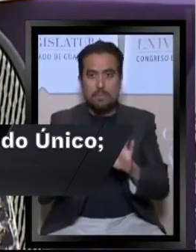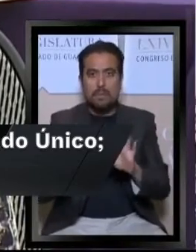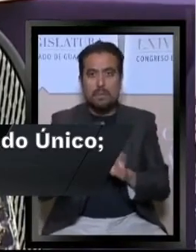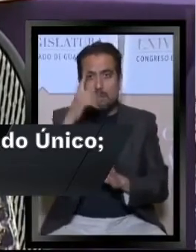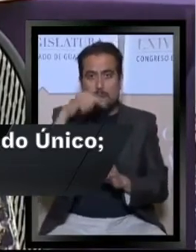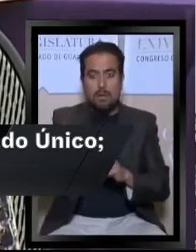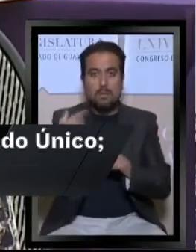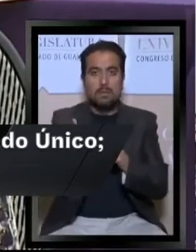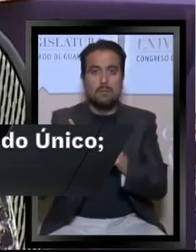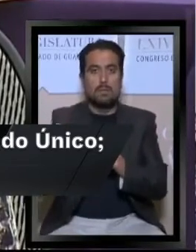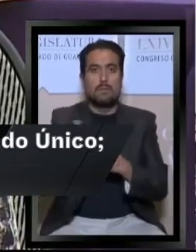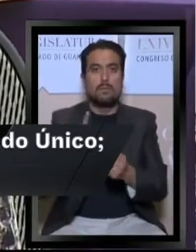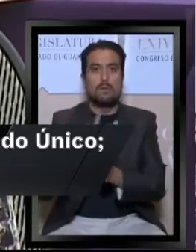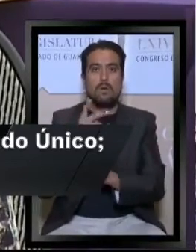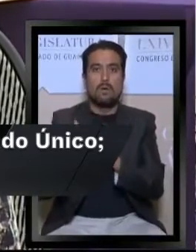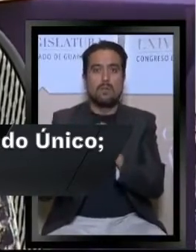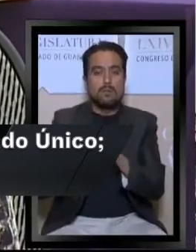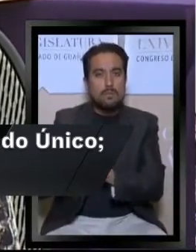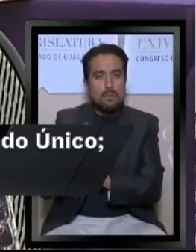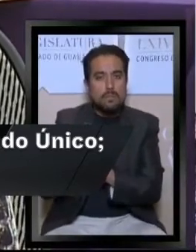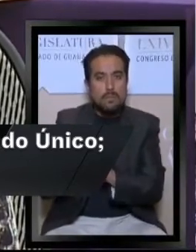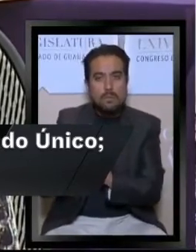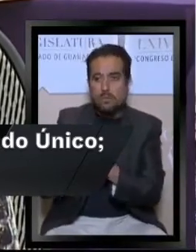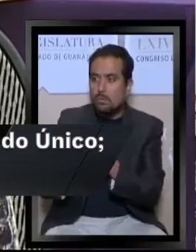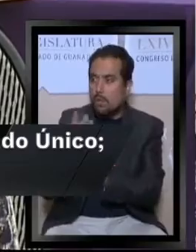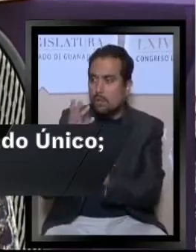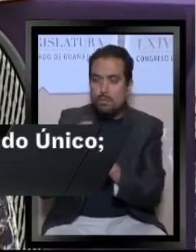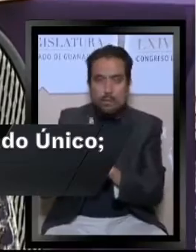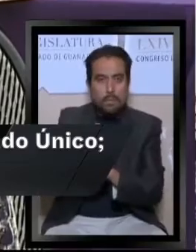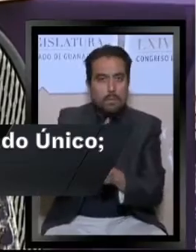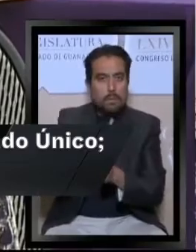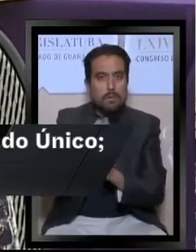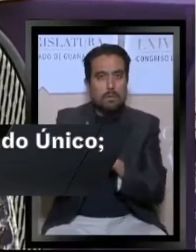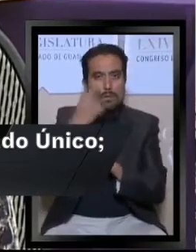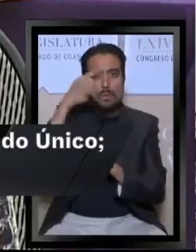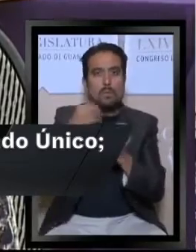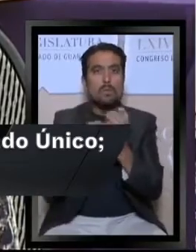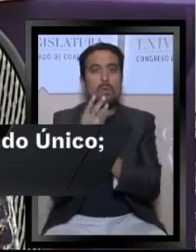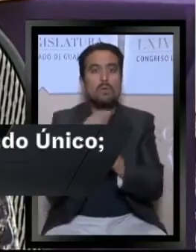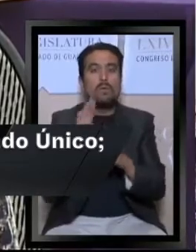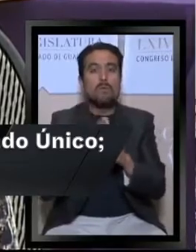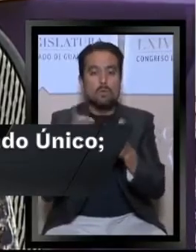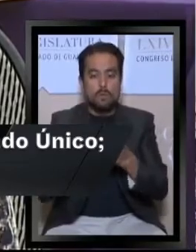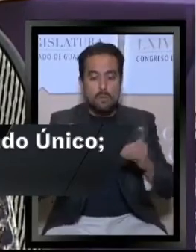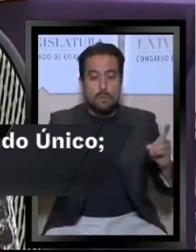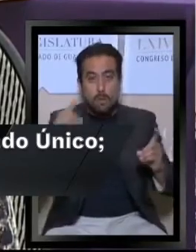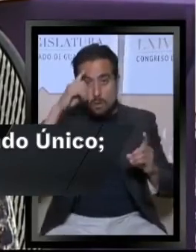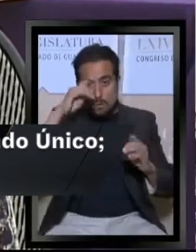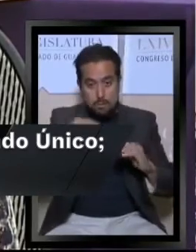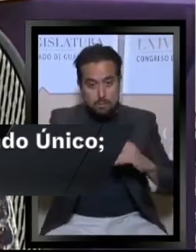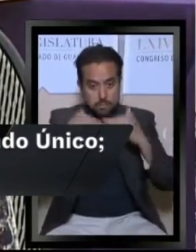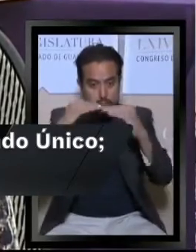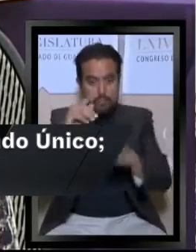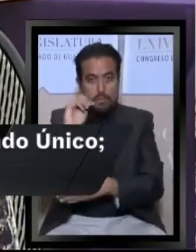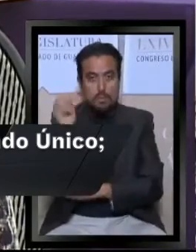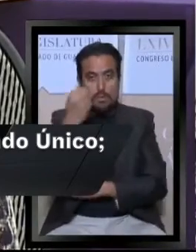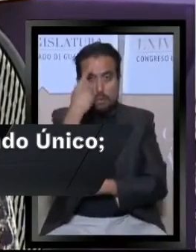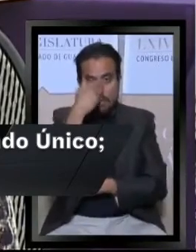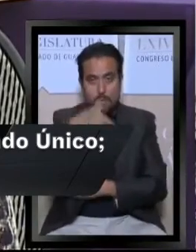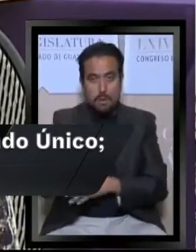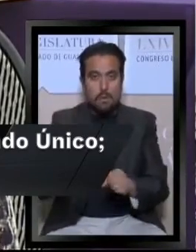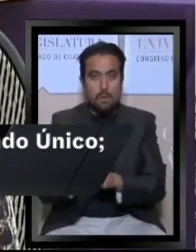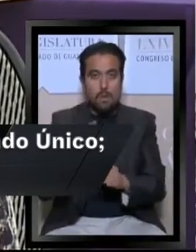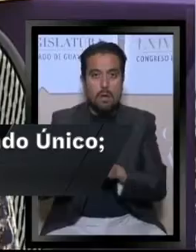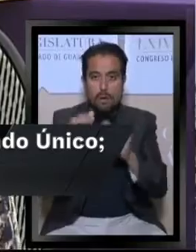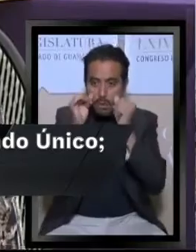Rosales, pusiera a consideración un exhorto urgente para el gobernador Diego Sinué Rodríguez Vallejo e implemente acciones en coordinación con el municipio de